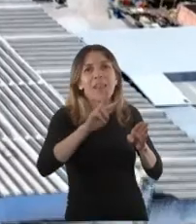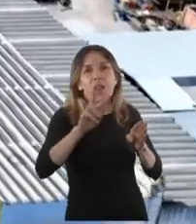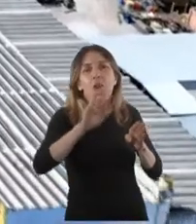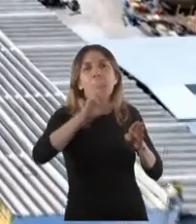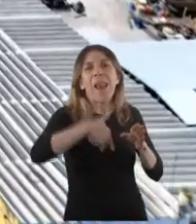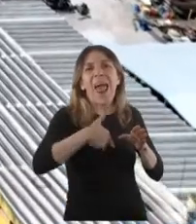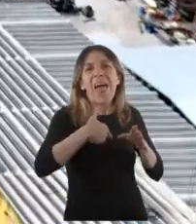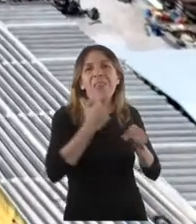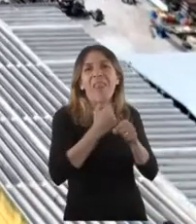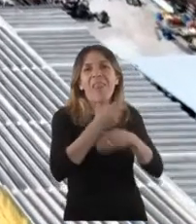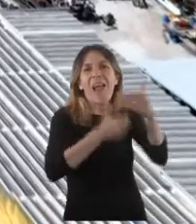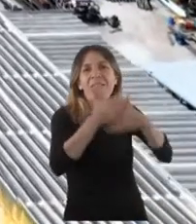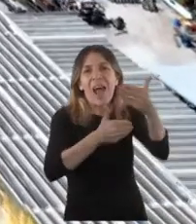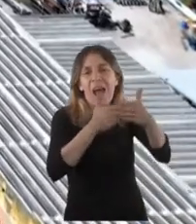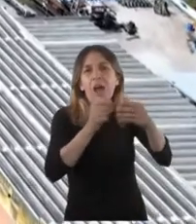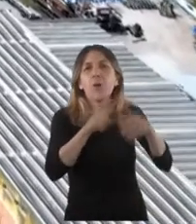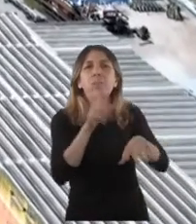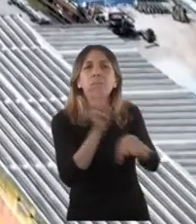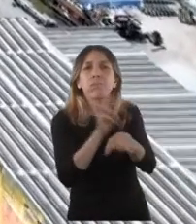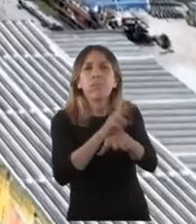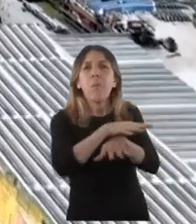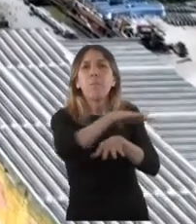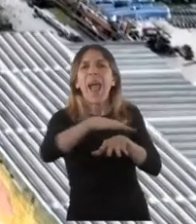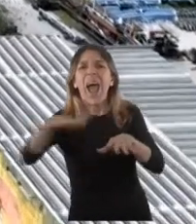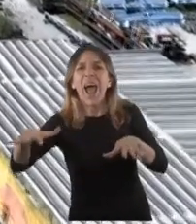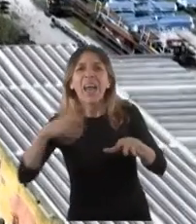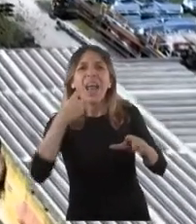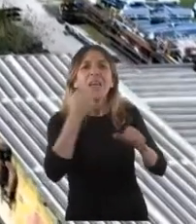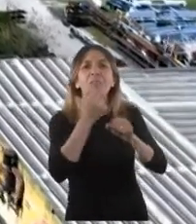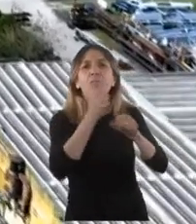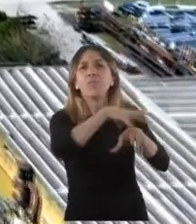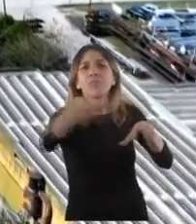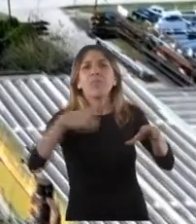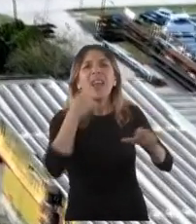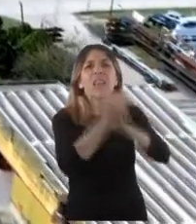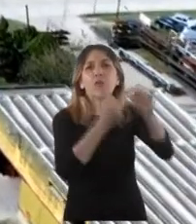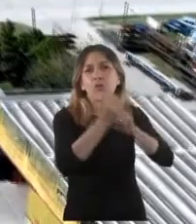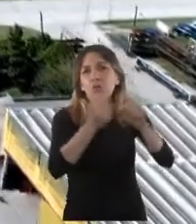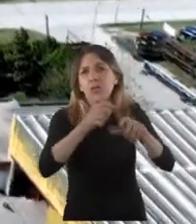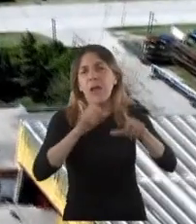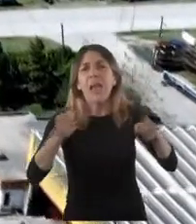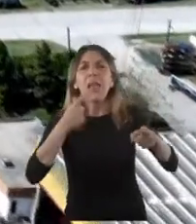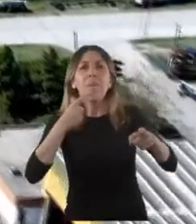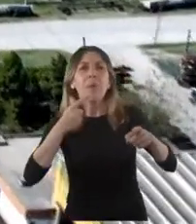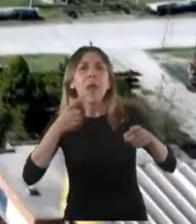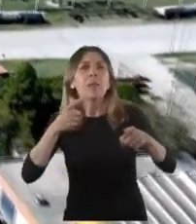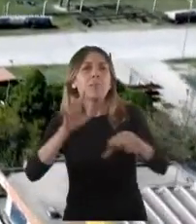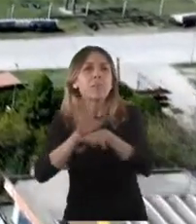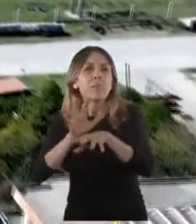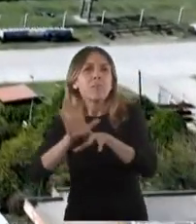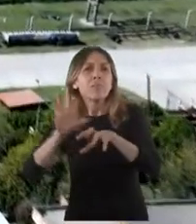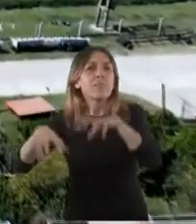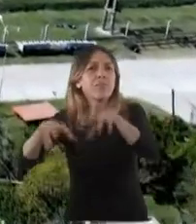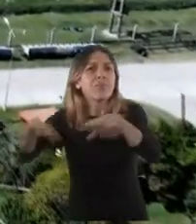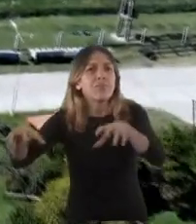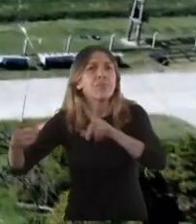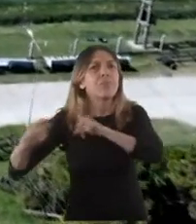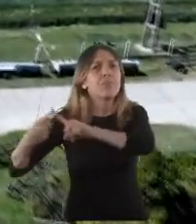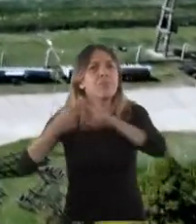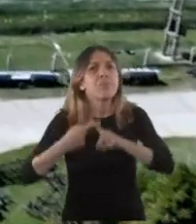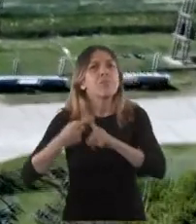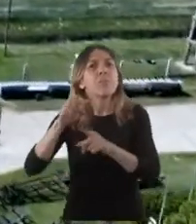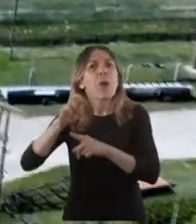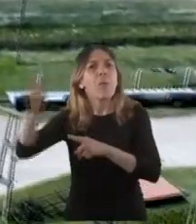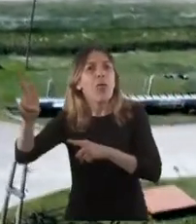de Desarrollo de Parques Industriales y del Programa Nacional de Desarrollo de Proveedores de la Secretaría de